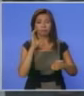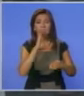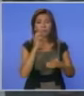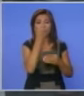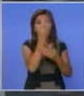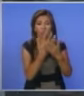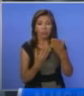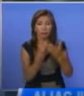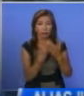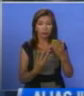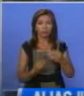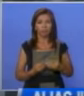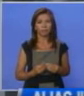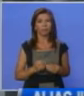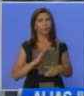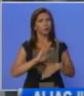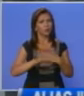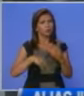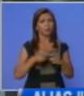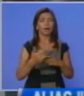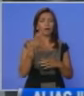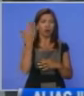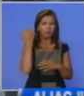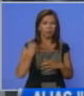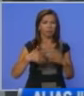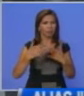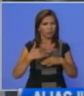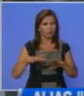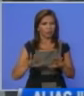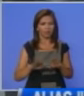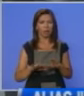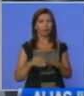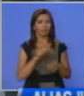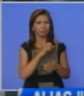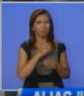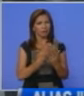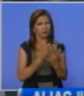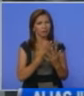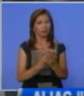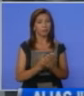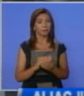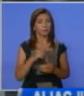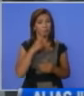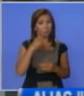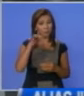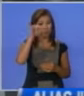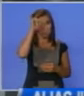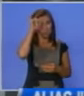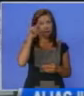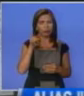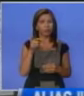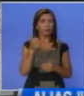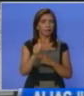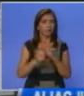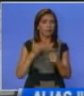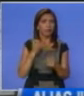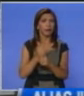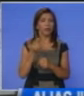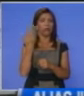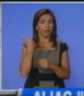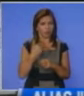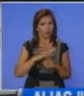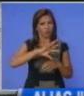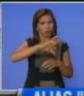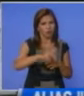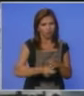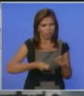y principalmente la vaca. Hace 10 años prescribió un caso por robo con muerte, por el que había sido sentenciado. Esta causa ha